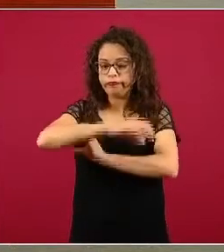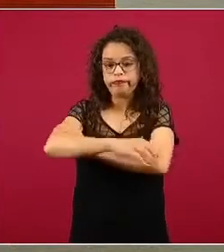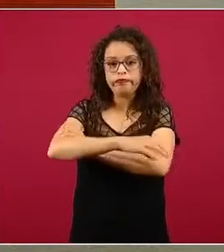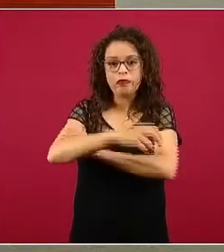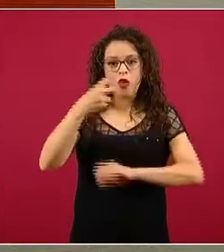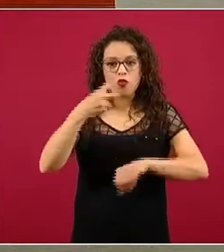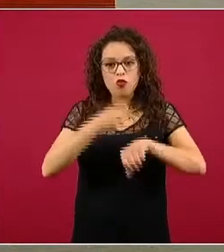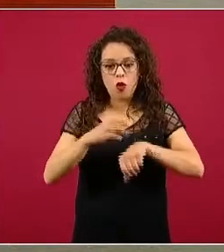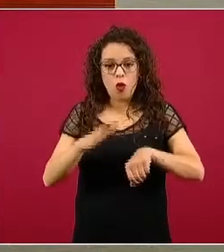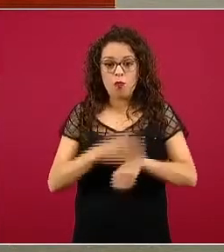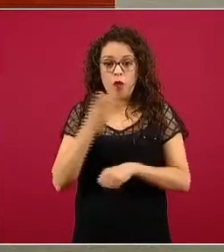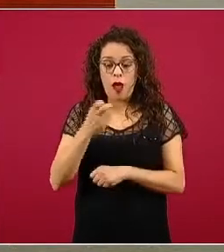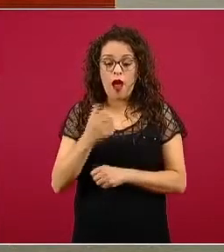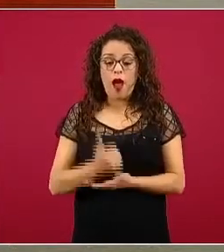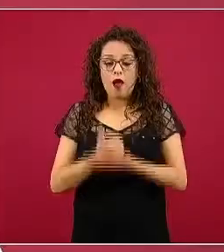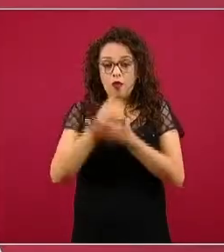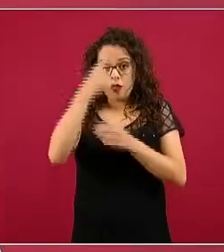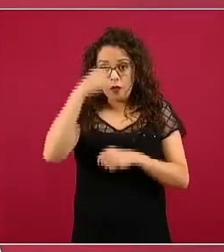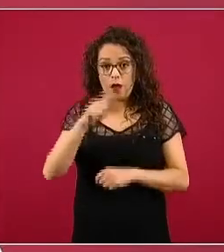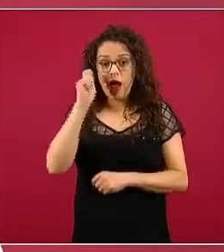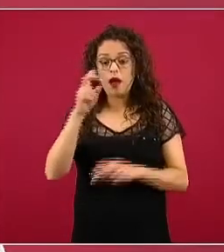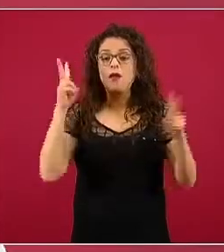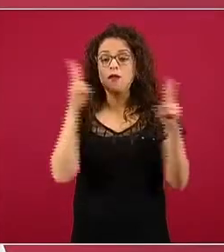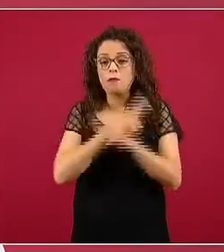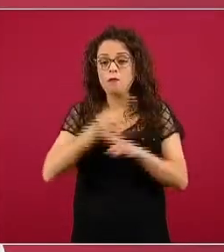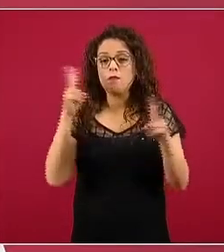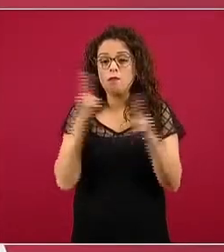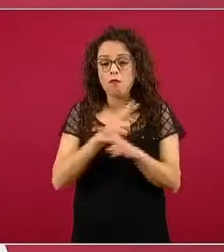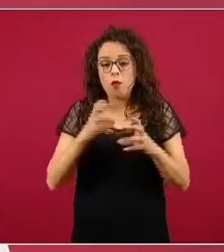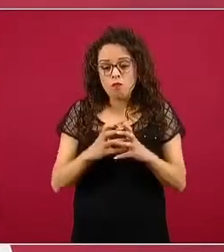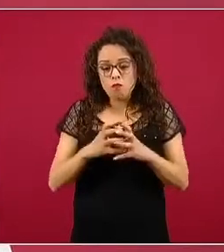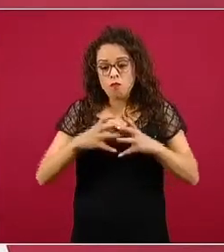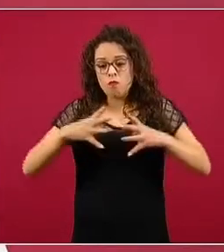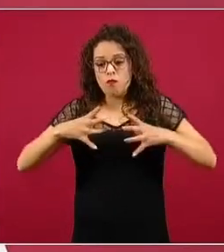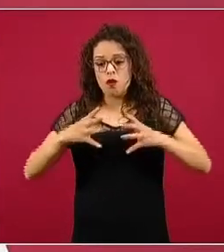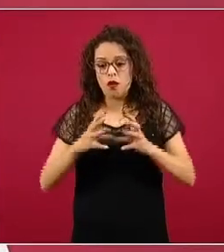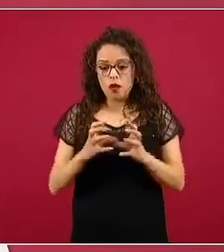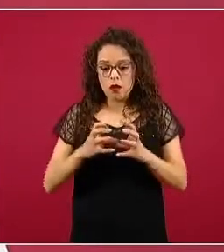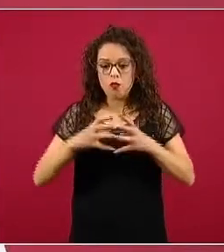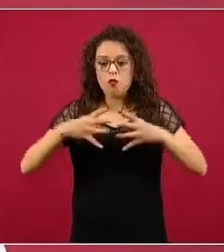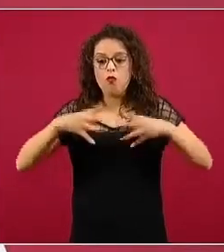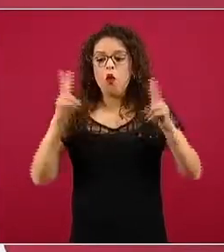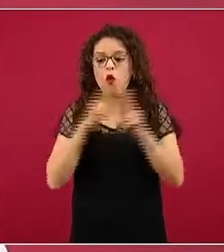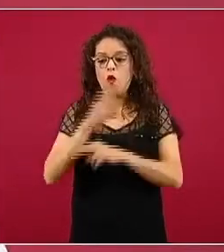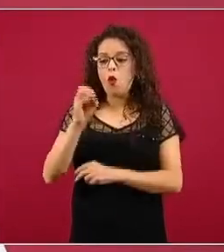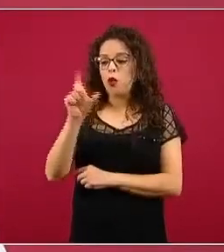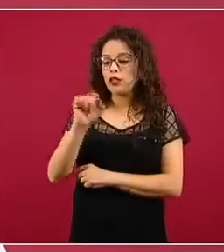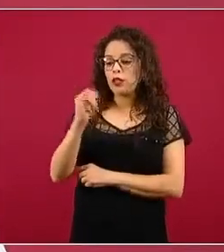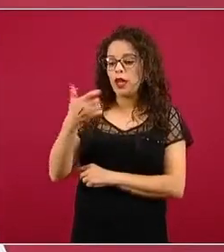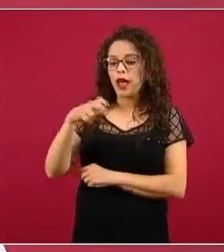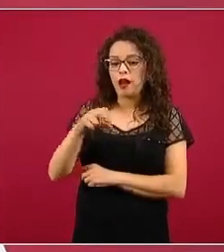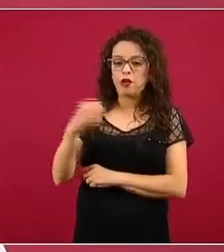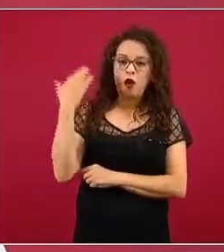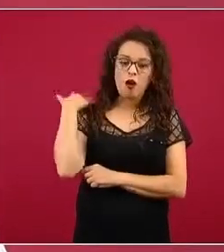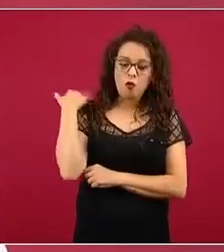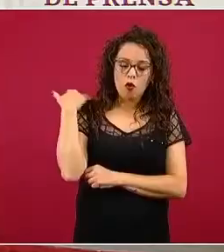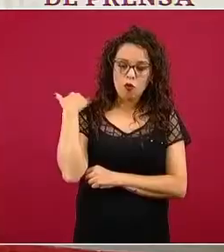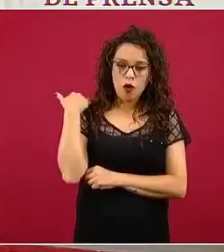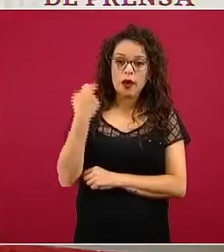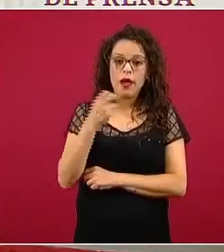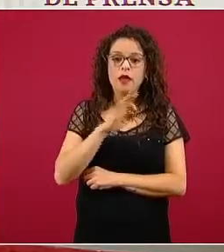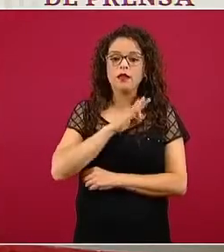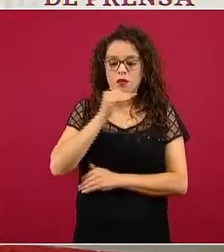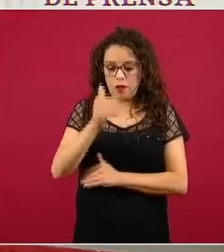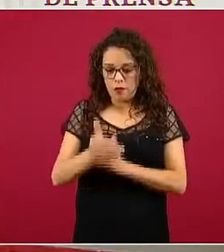los pulmones, que son los que realizan el intercambio de oxígeno, podría ser suficiente para poder lograr en su momento una mejora